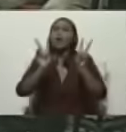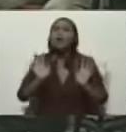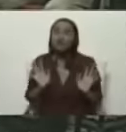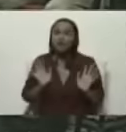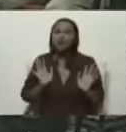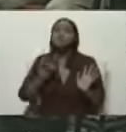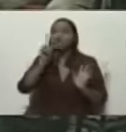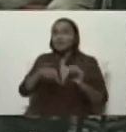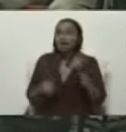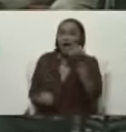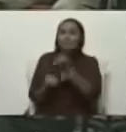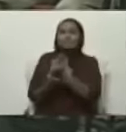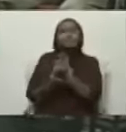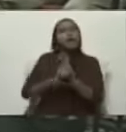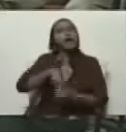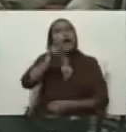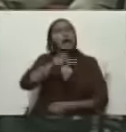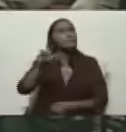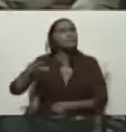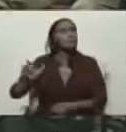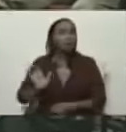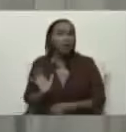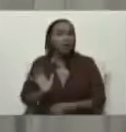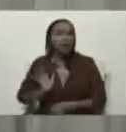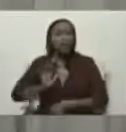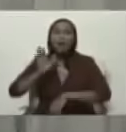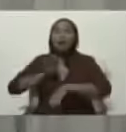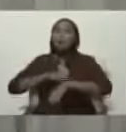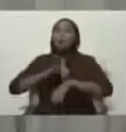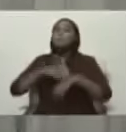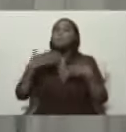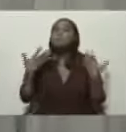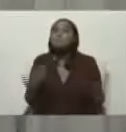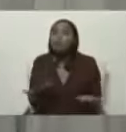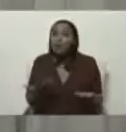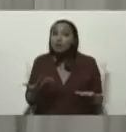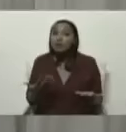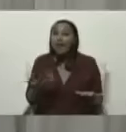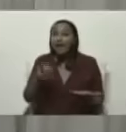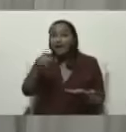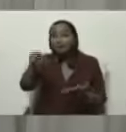gente, porque esto es una bomba, solo mata gente.